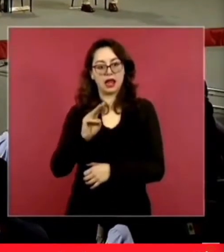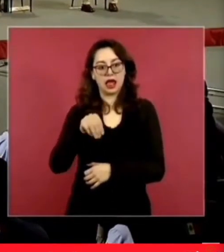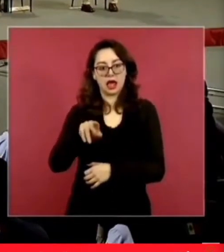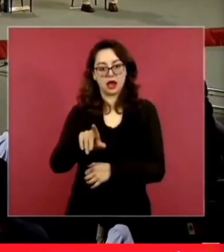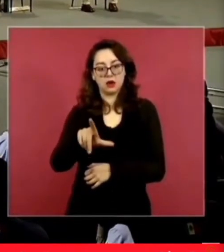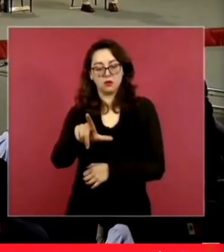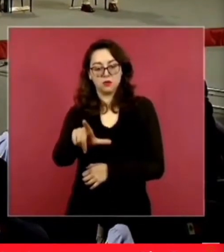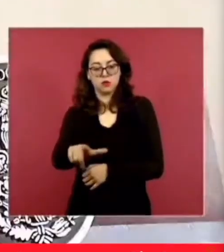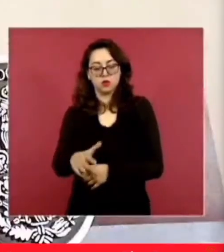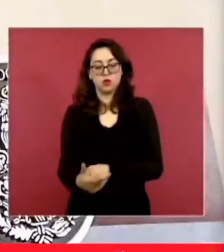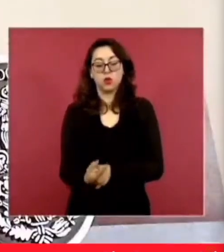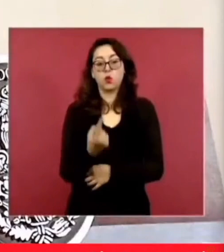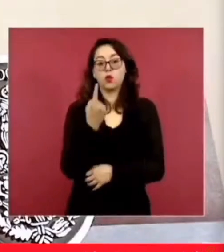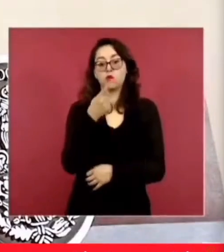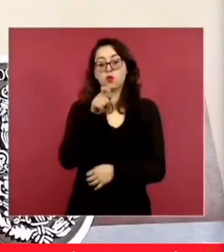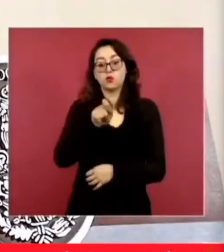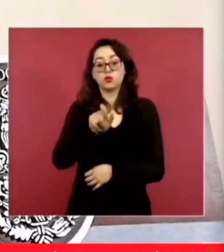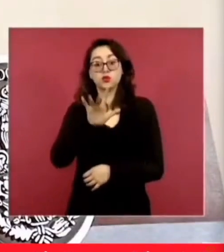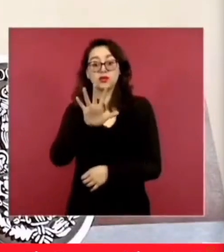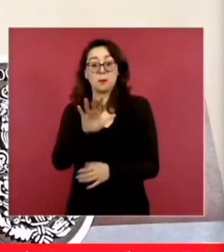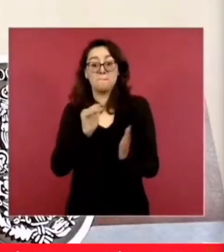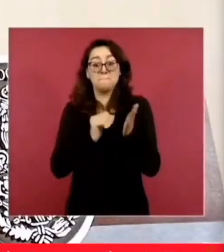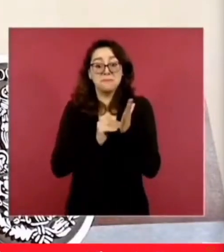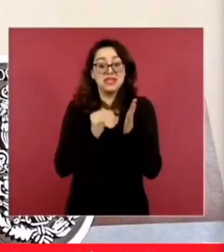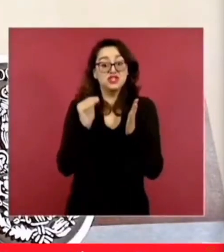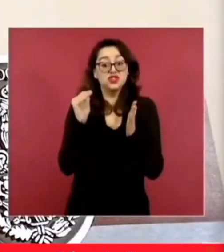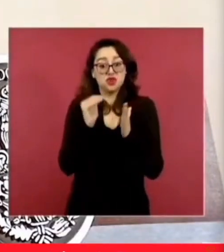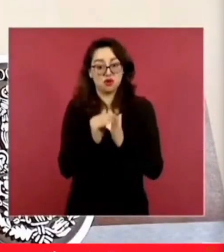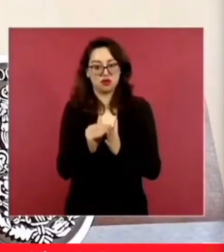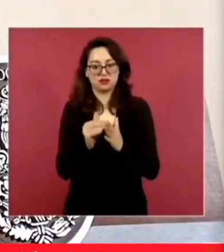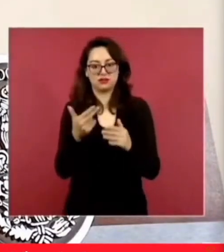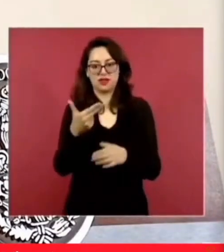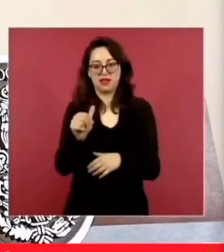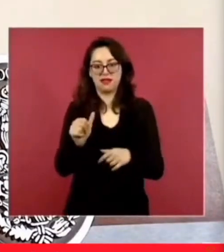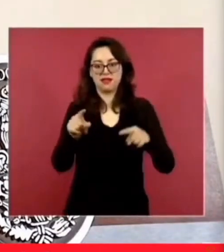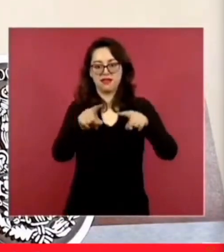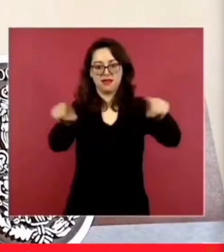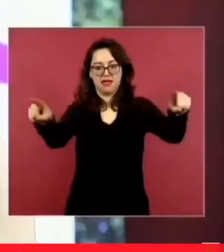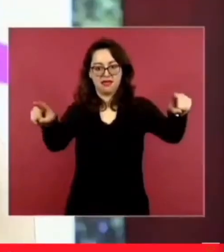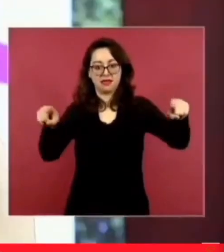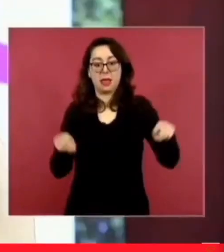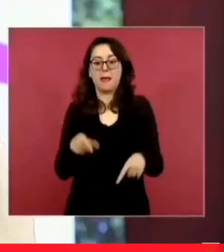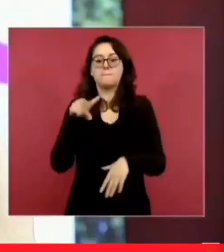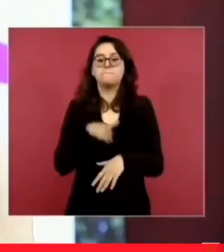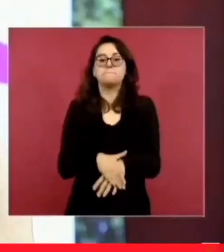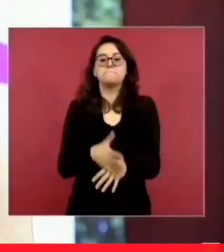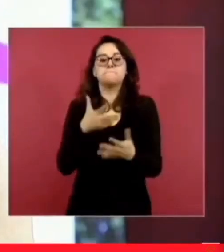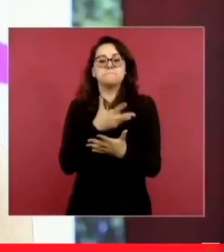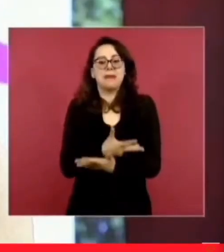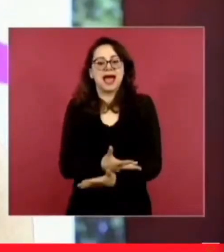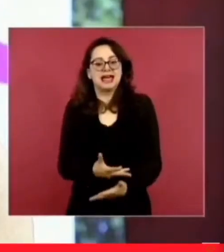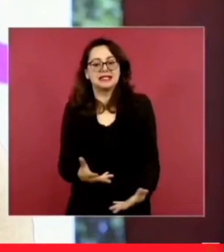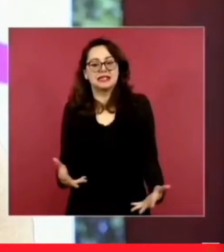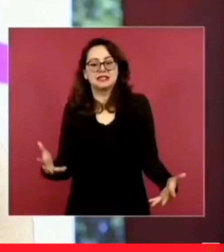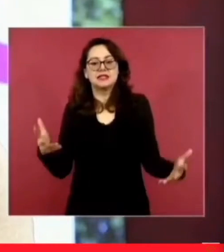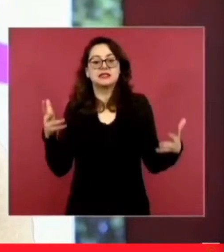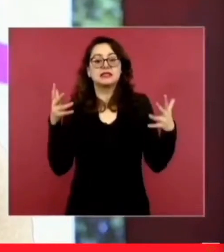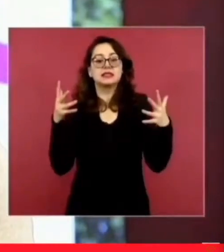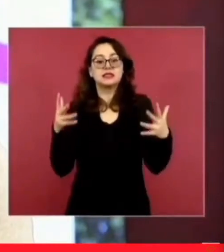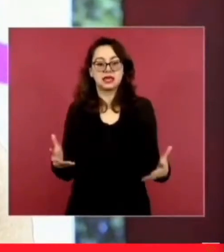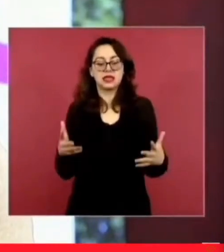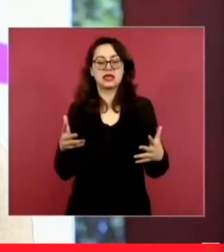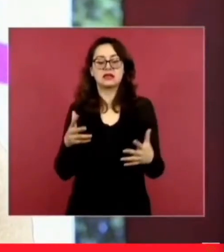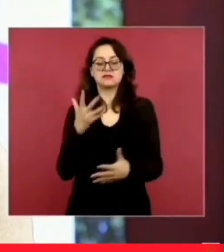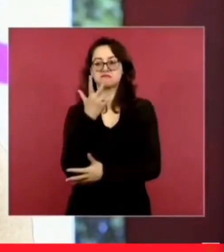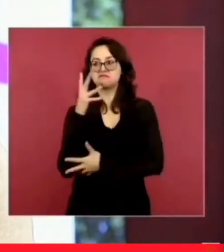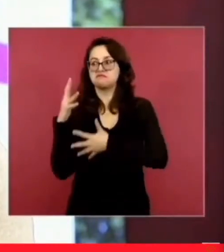de 1.5 millones de hectáreas y con esto nos lleva al área natural protegida terrestre más grande de